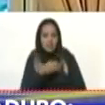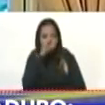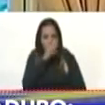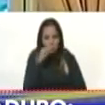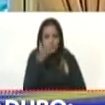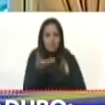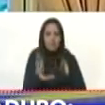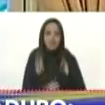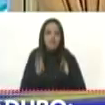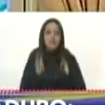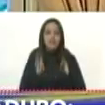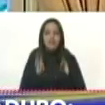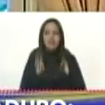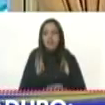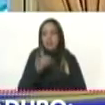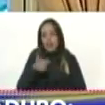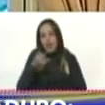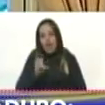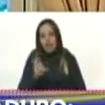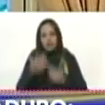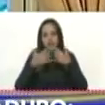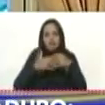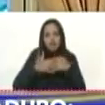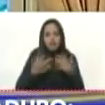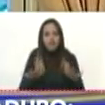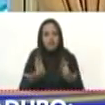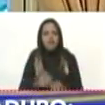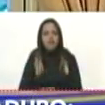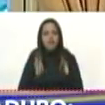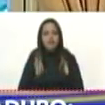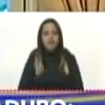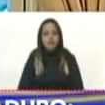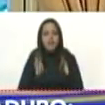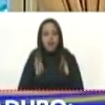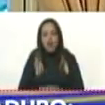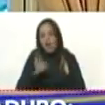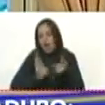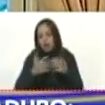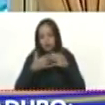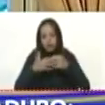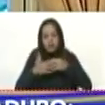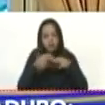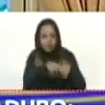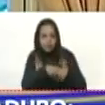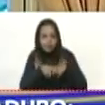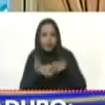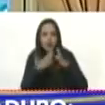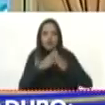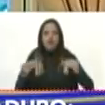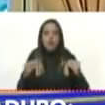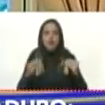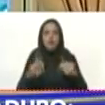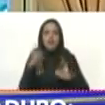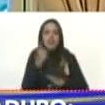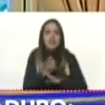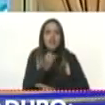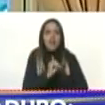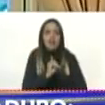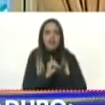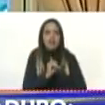que tiene su fábrica, su agroindustria, a todos. Tenerle el dinero a